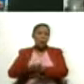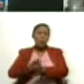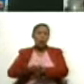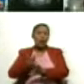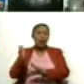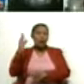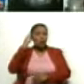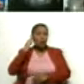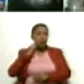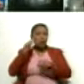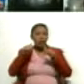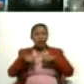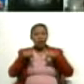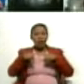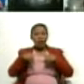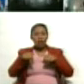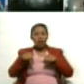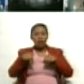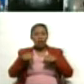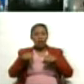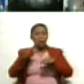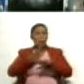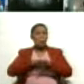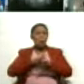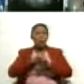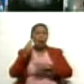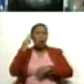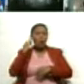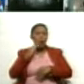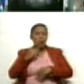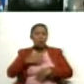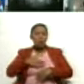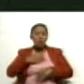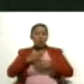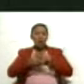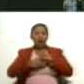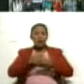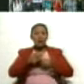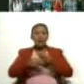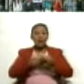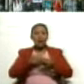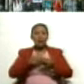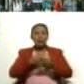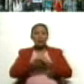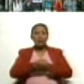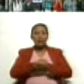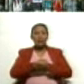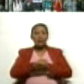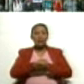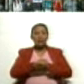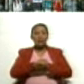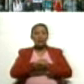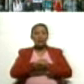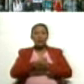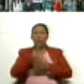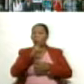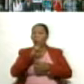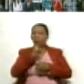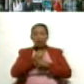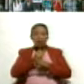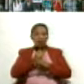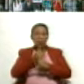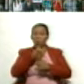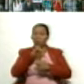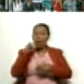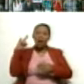aquí y porque Bolívar fue capaz de hacer lo que hizo. No tenía internet, no tenía